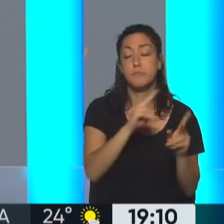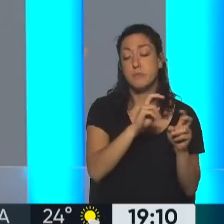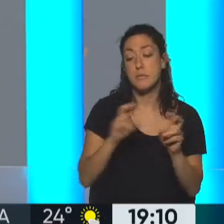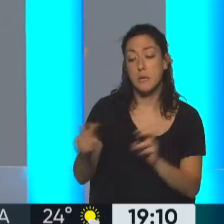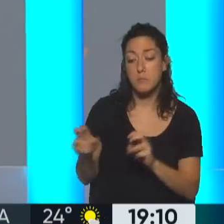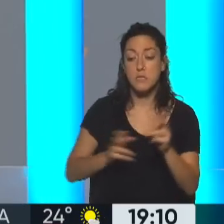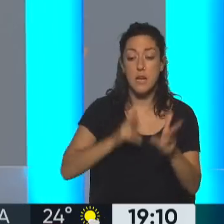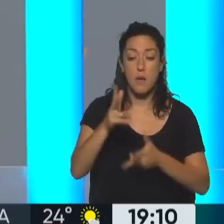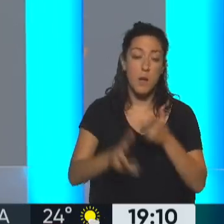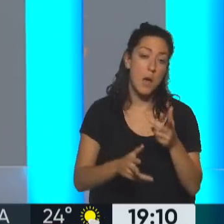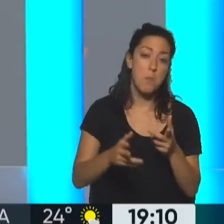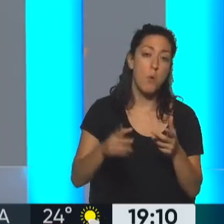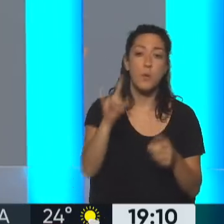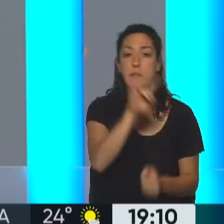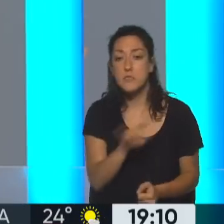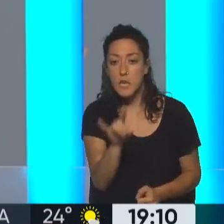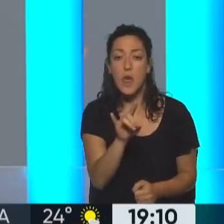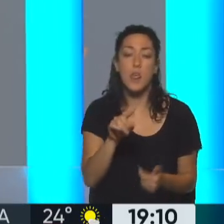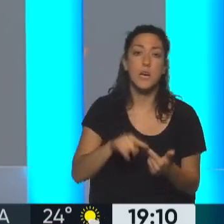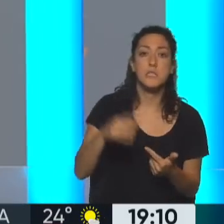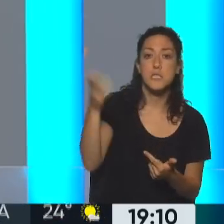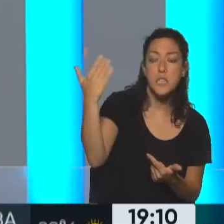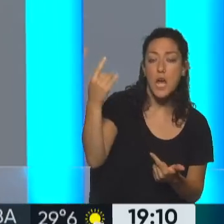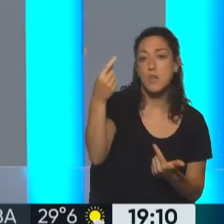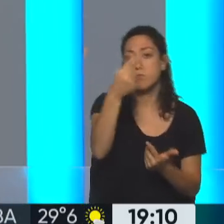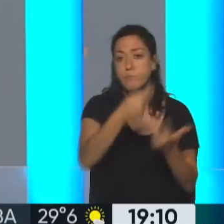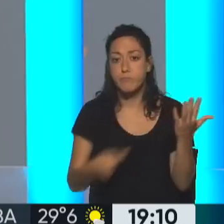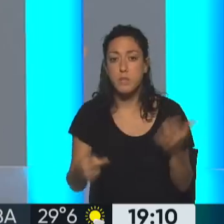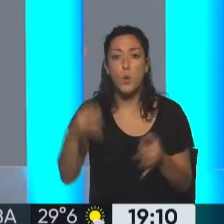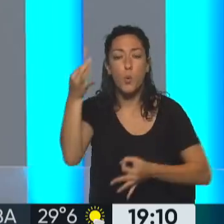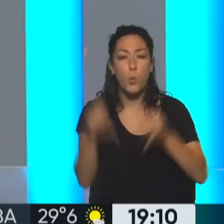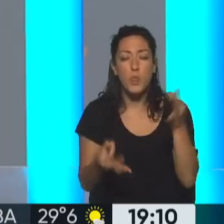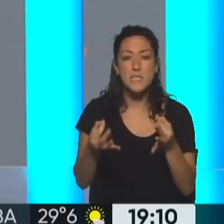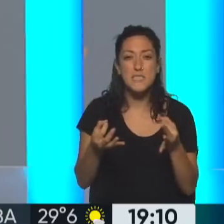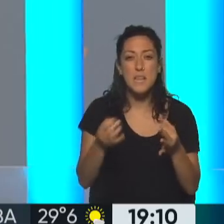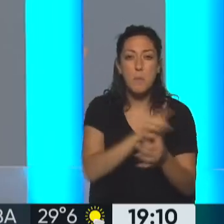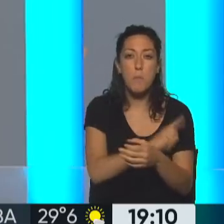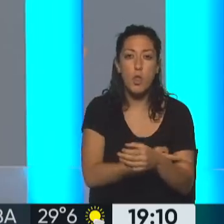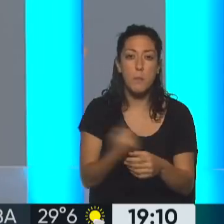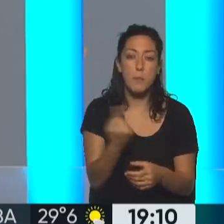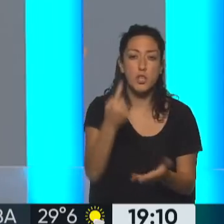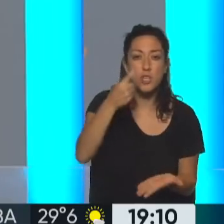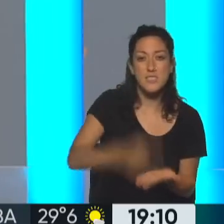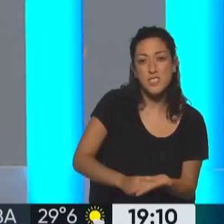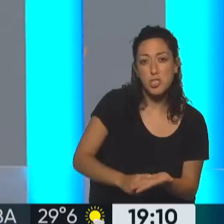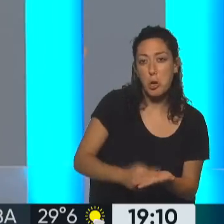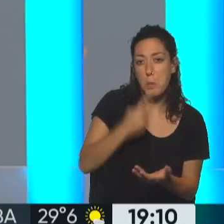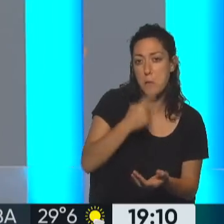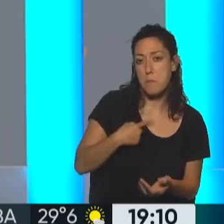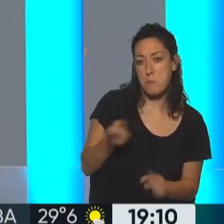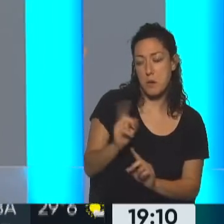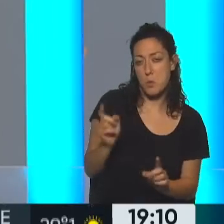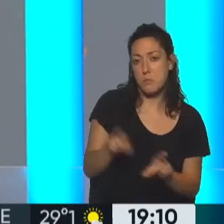tanto sea en la universidad como en charlas, el Poder Judicial no nos va a preguntar a quién votamos al momento de dictar una No. sentencia que tenga que ver con cualquier